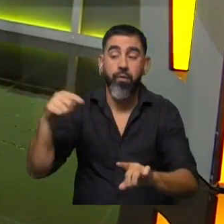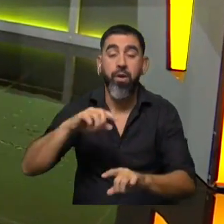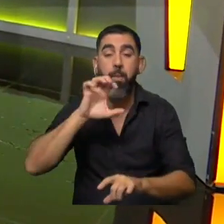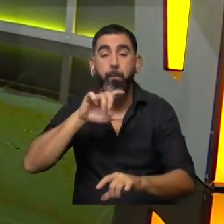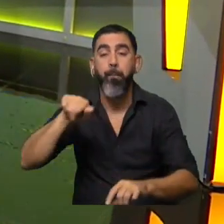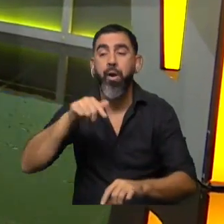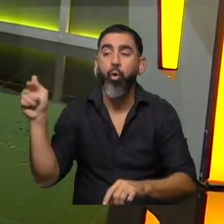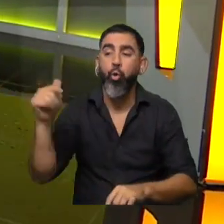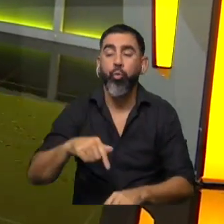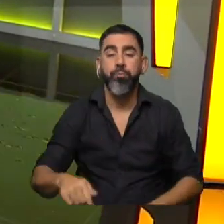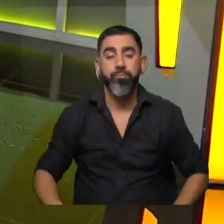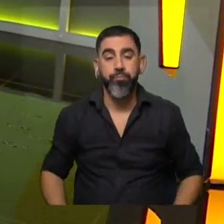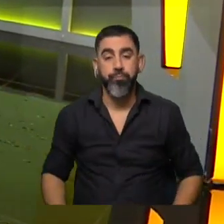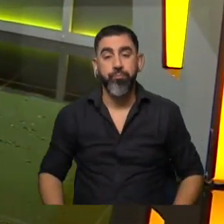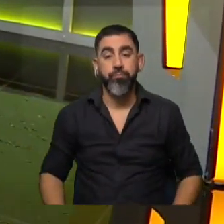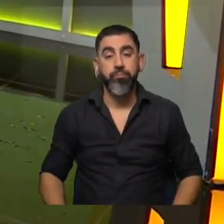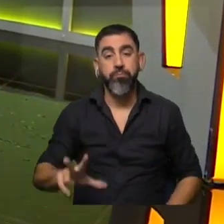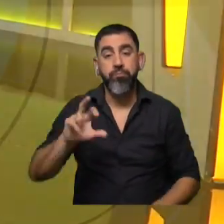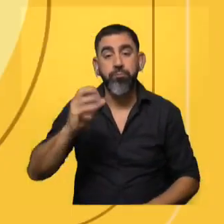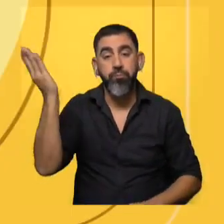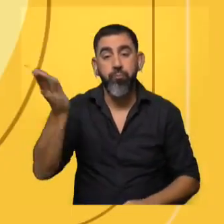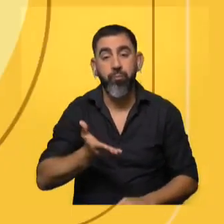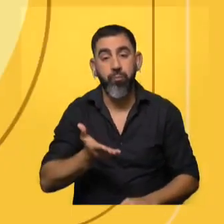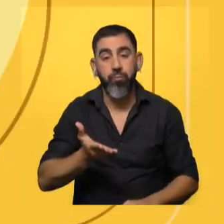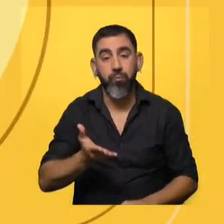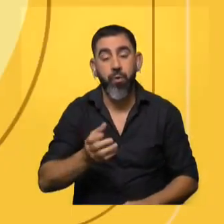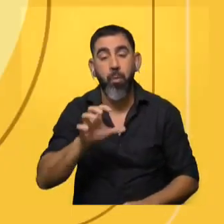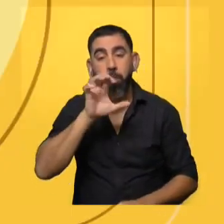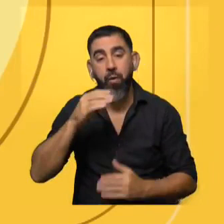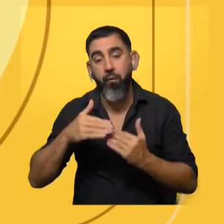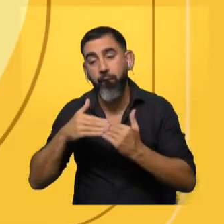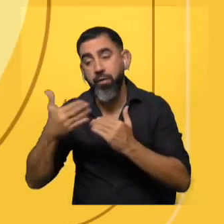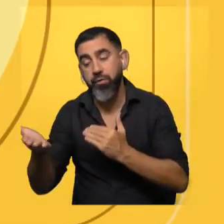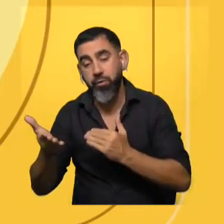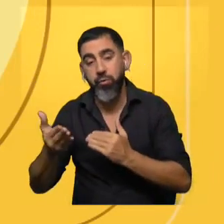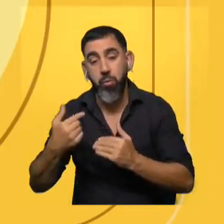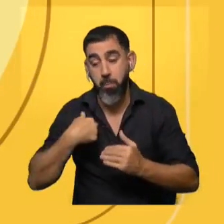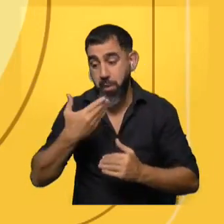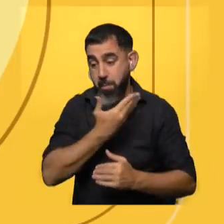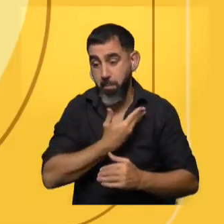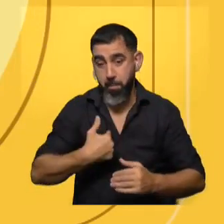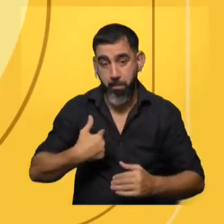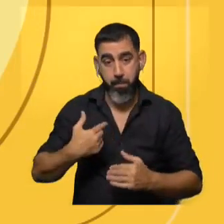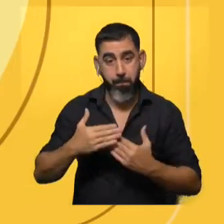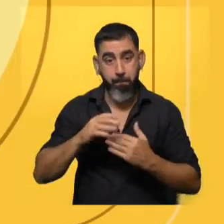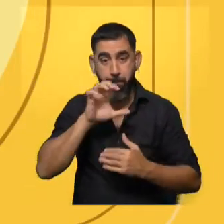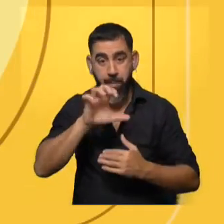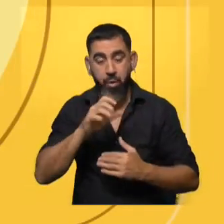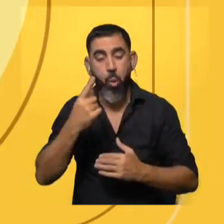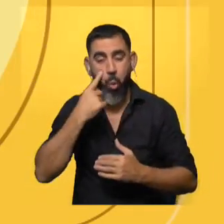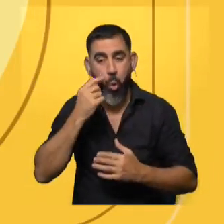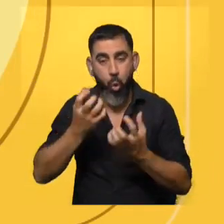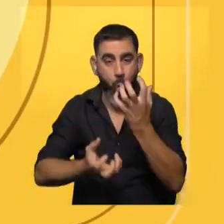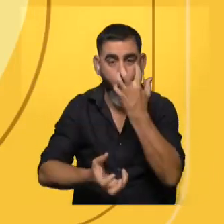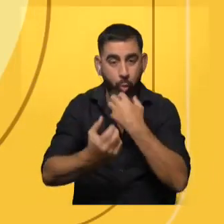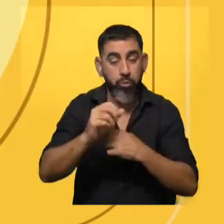esto es lo que llama un poco la atención, ¿no? Que el 30% son un perro del vecino o perros propios, ¿no? Que son animales conocidos,